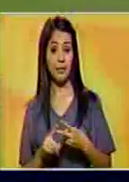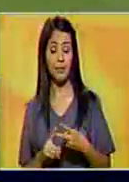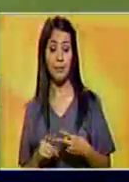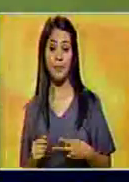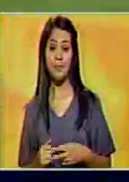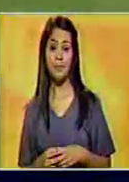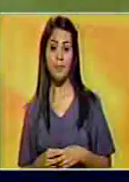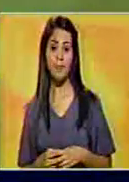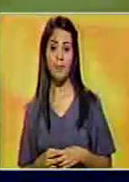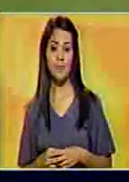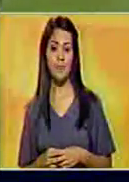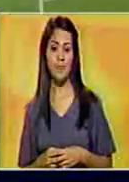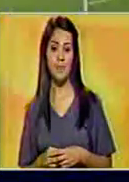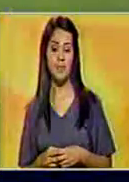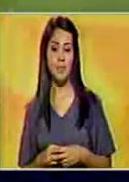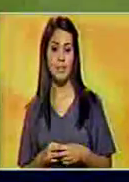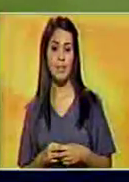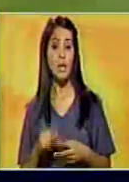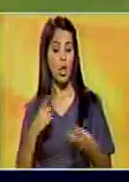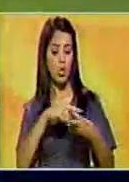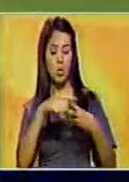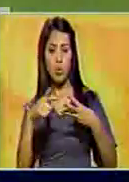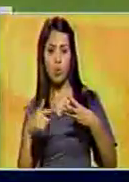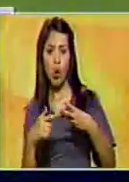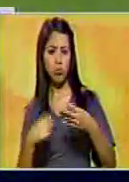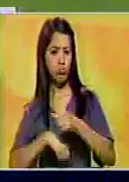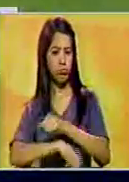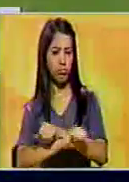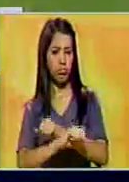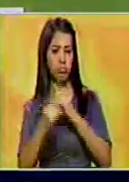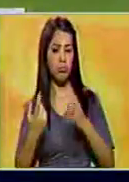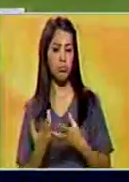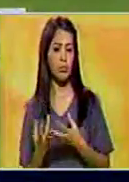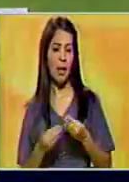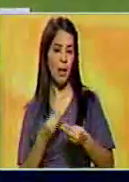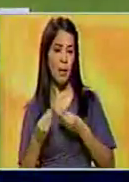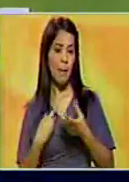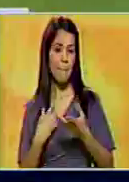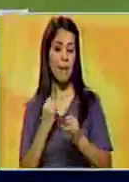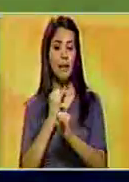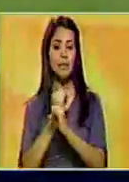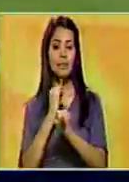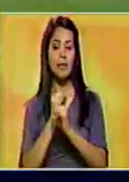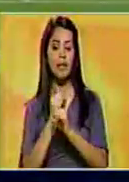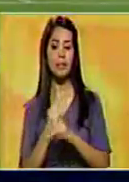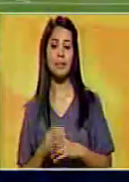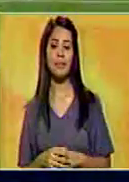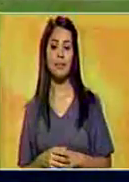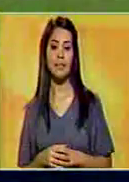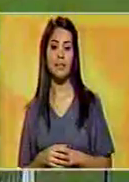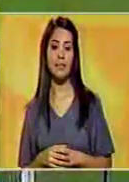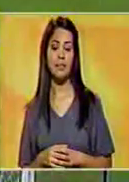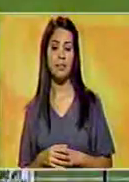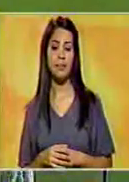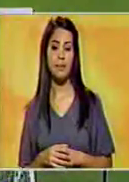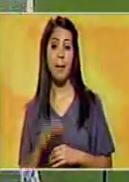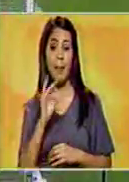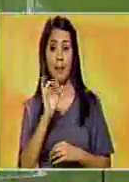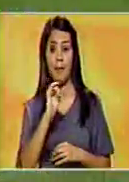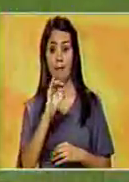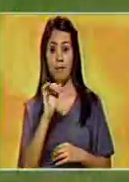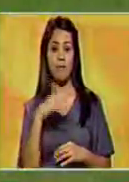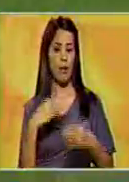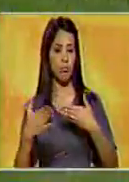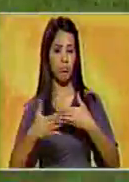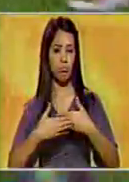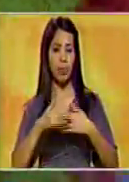Mazaluke, guardameta del Baroka. Las votaciones se realizarán a través de la página web de la FIFA y se cerrarán el 23 de